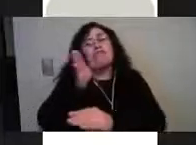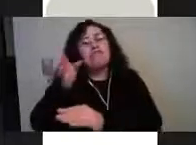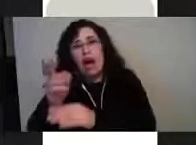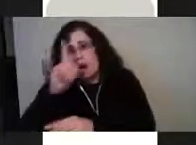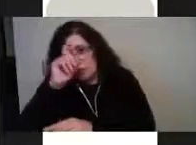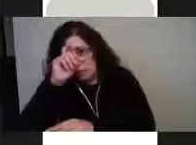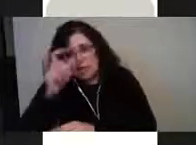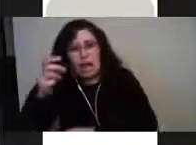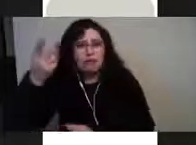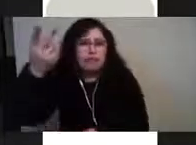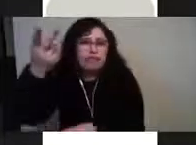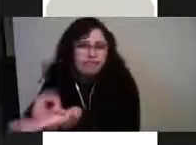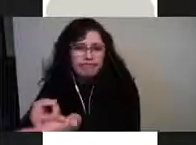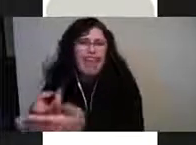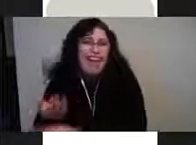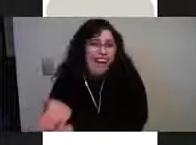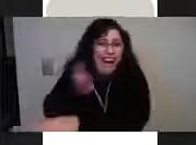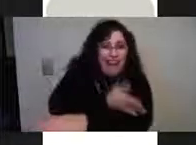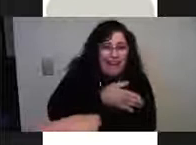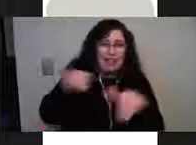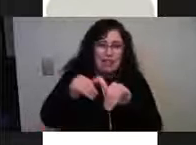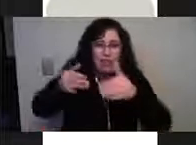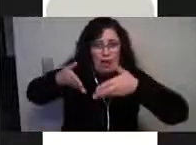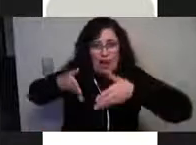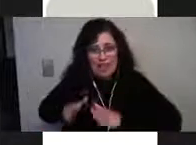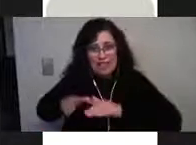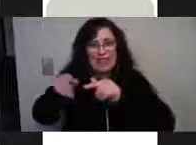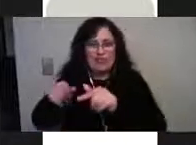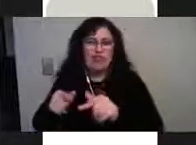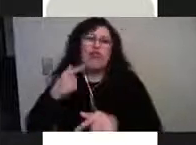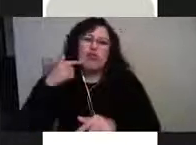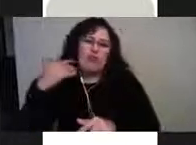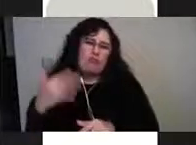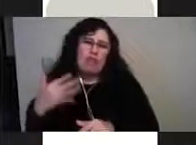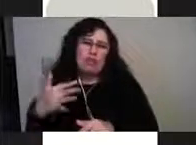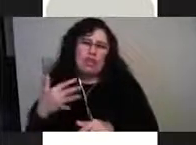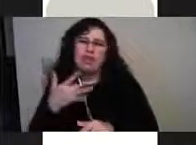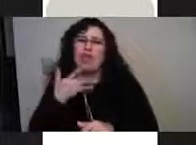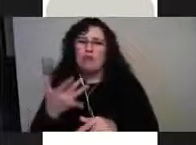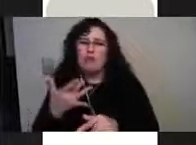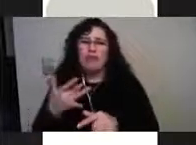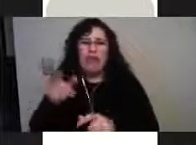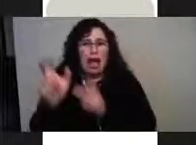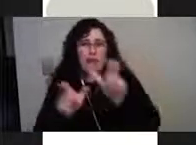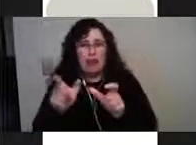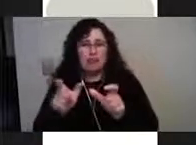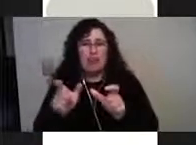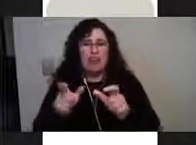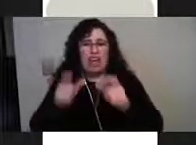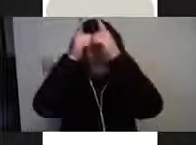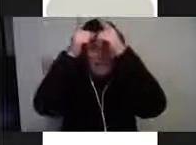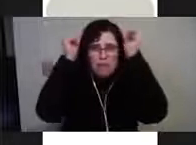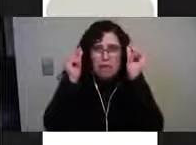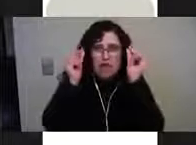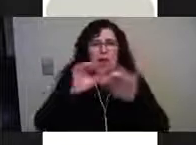verdad es que facilita bastante la disposición a veces del personal de salud para